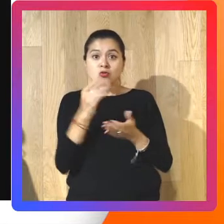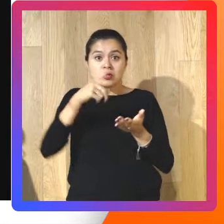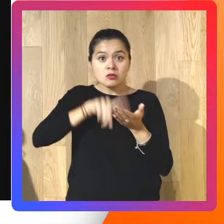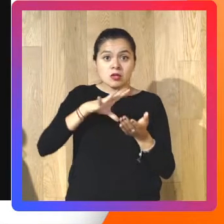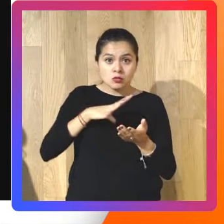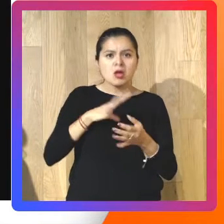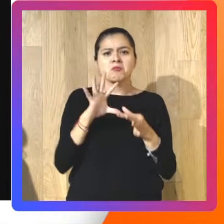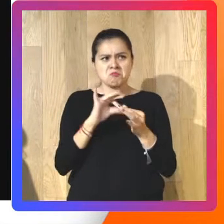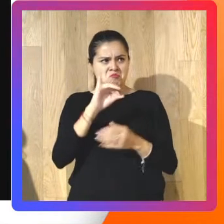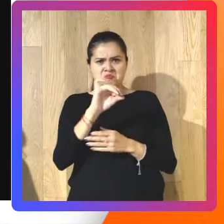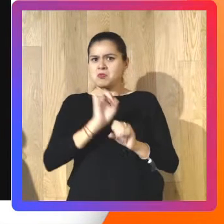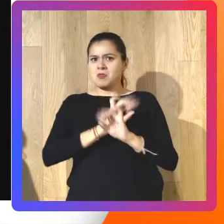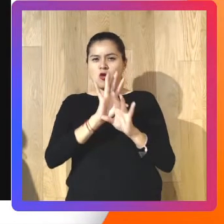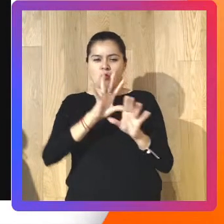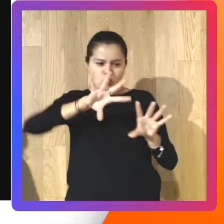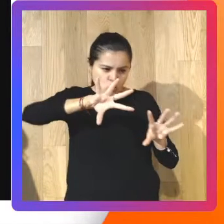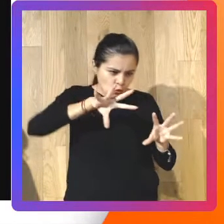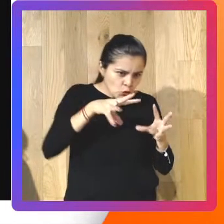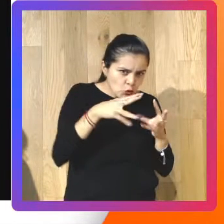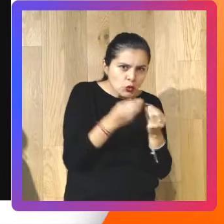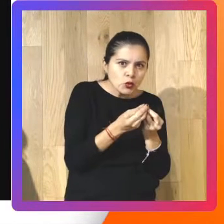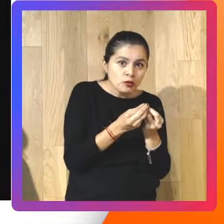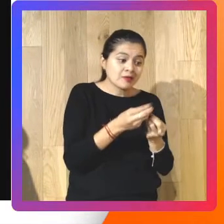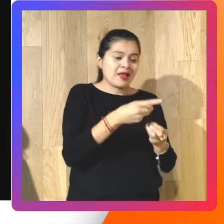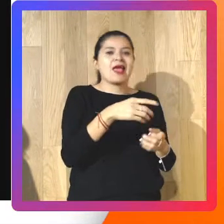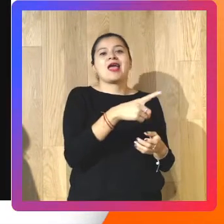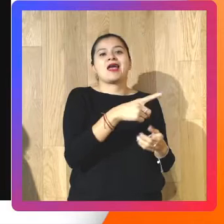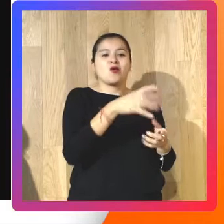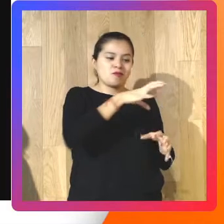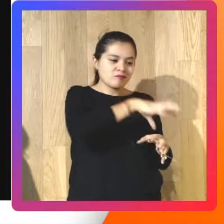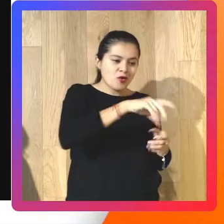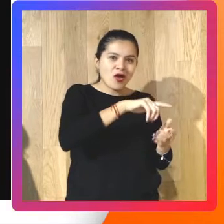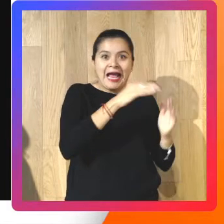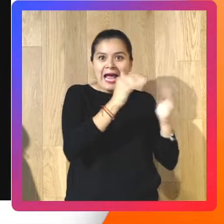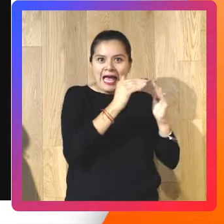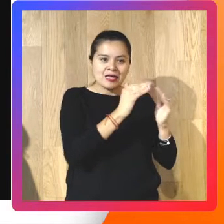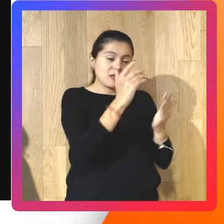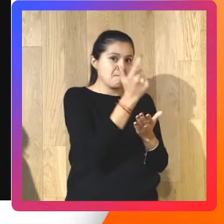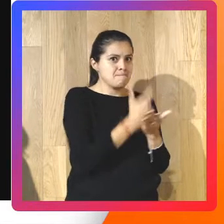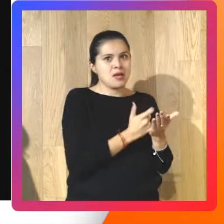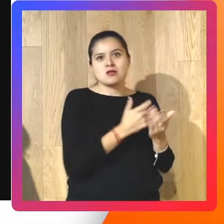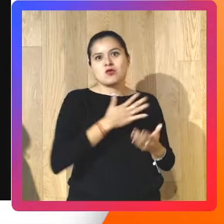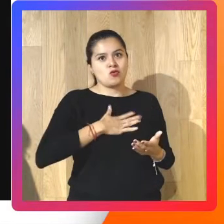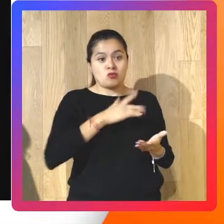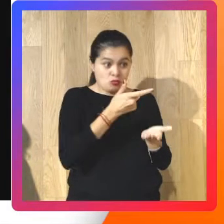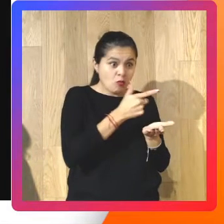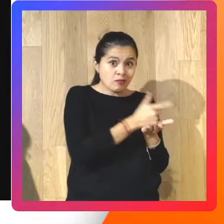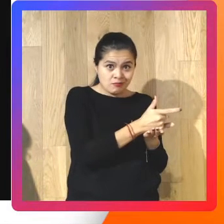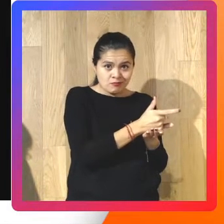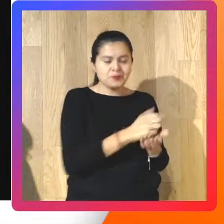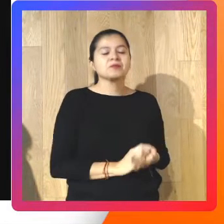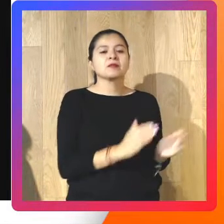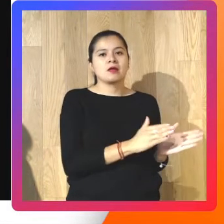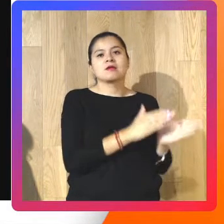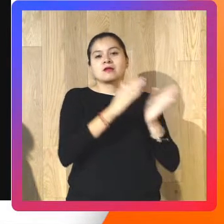sí, pero concentrado en los hogares de menor ingreso. Entonces, esa es una buena noticia. La siguiente es que